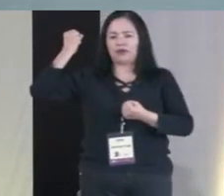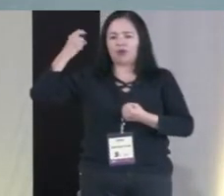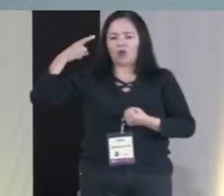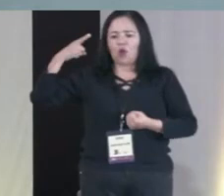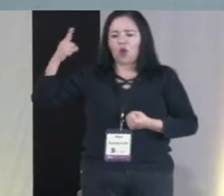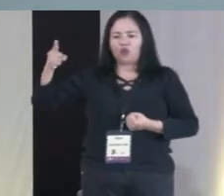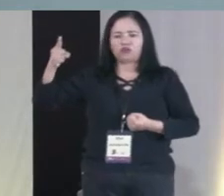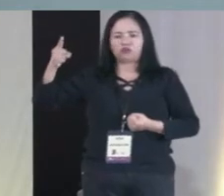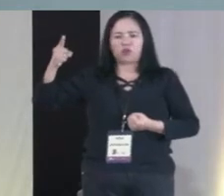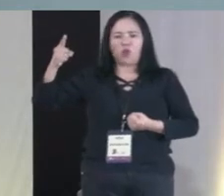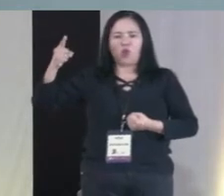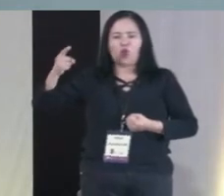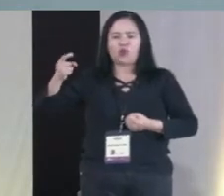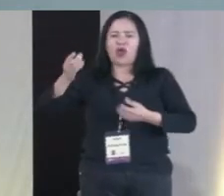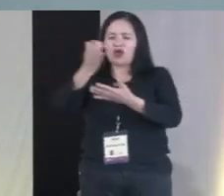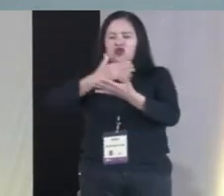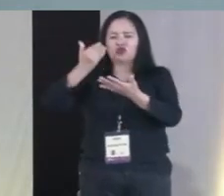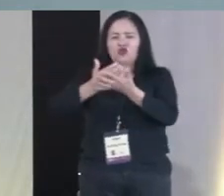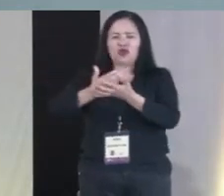un fundador de naciones,